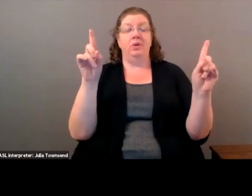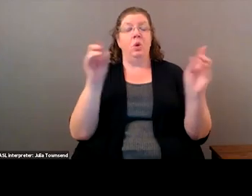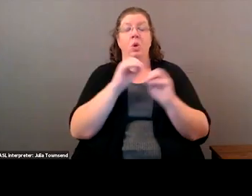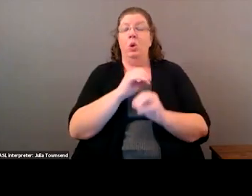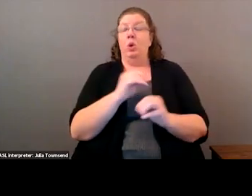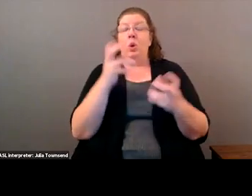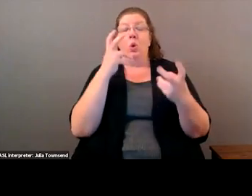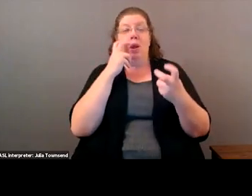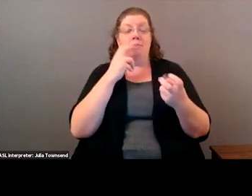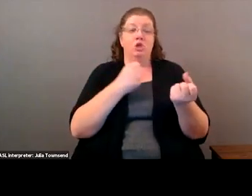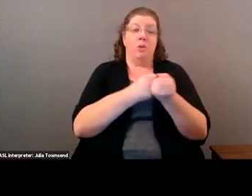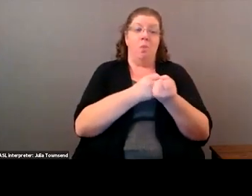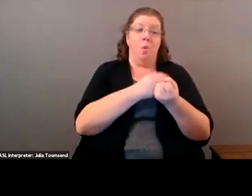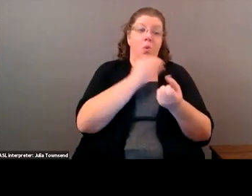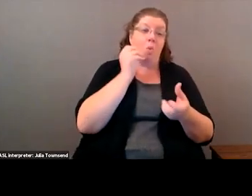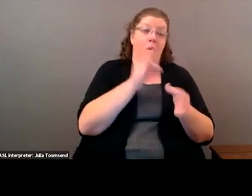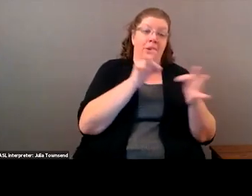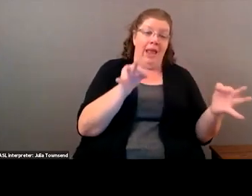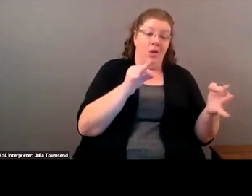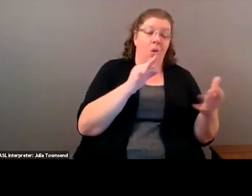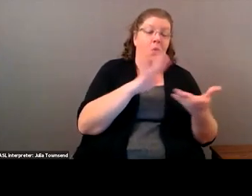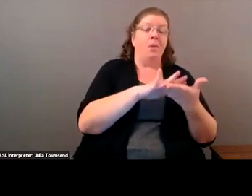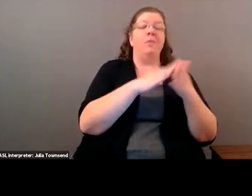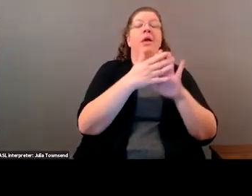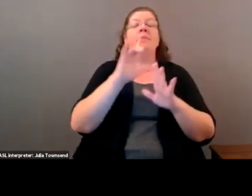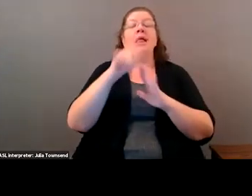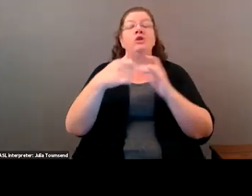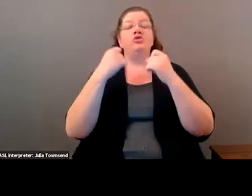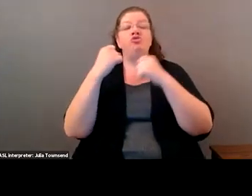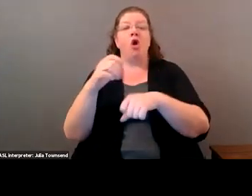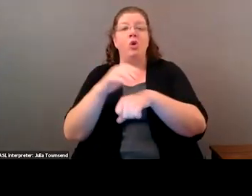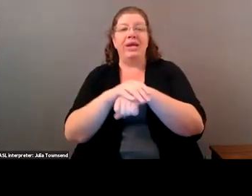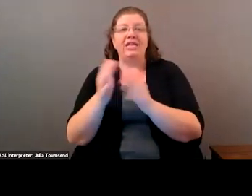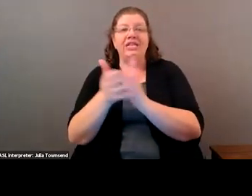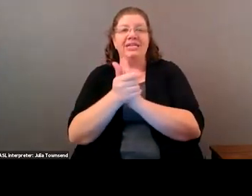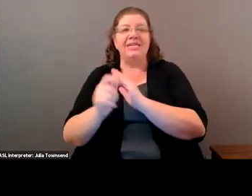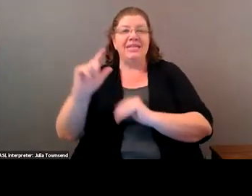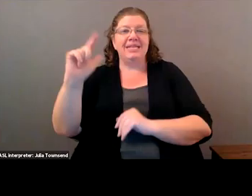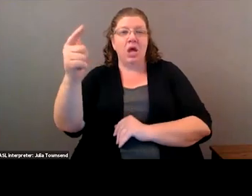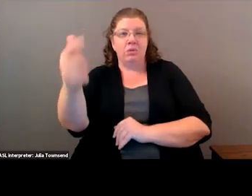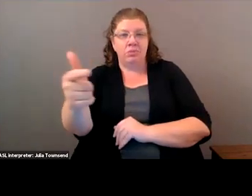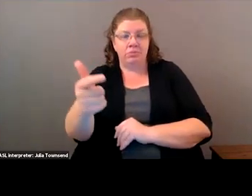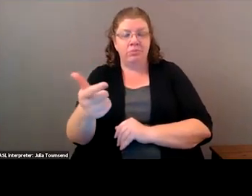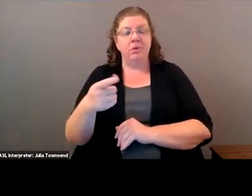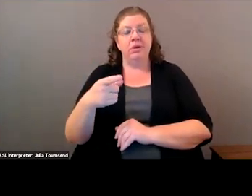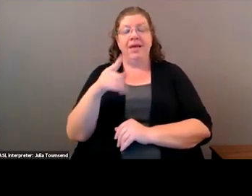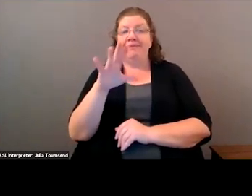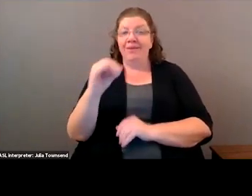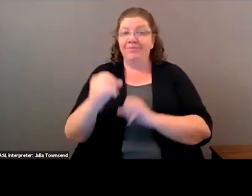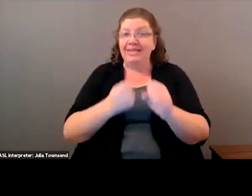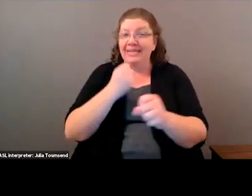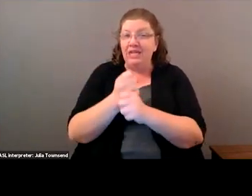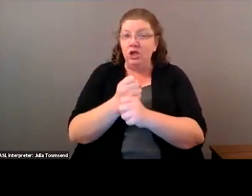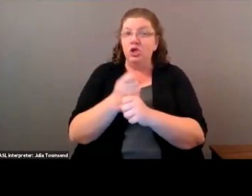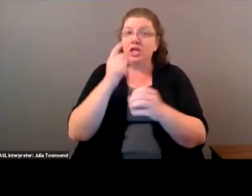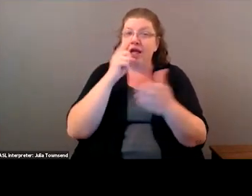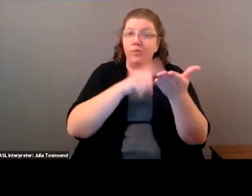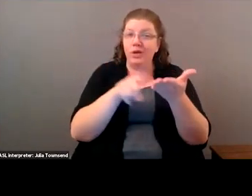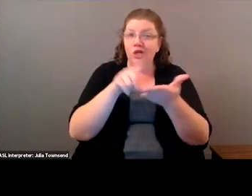académico no hay duda en que al apoyar al estudiantes en su primer idioma de ayuda académicamente